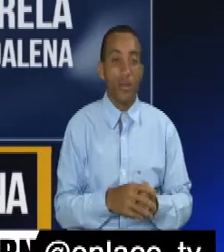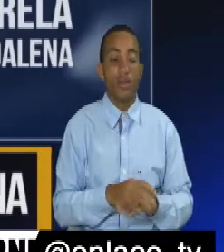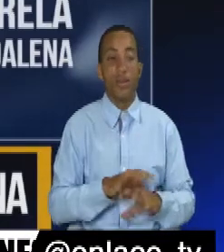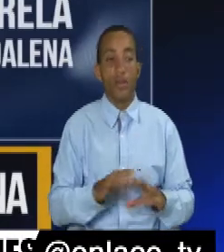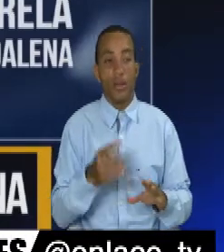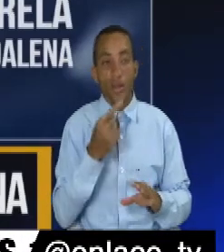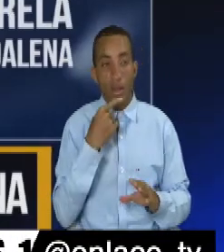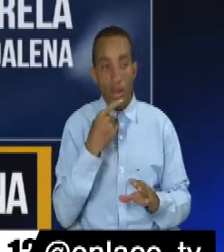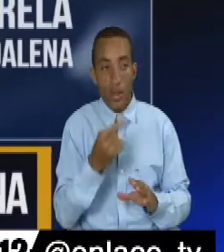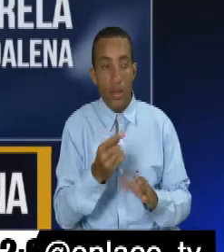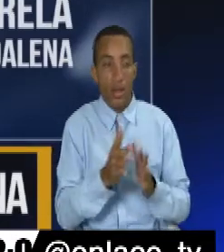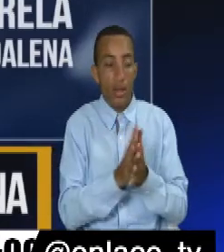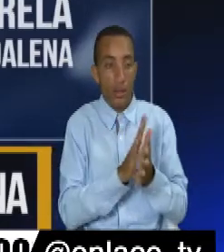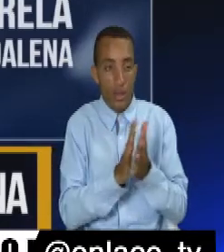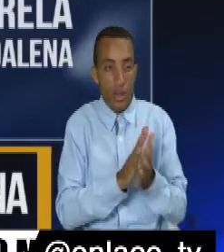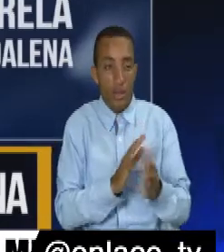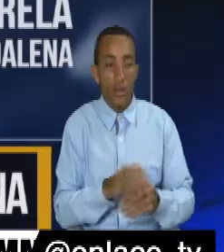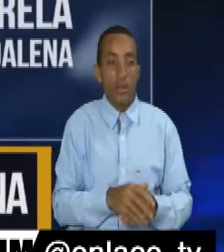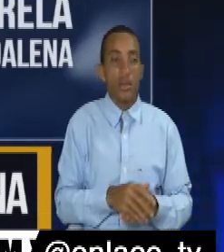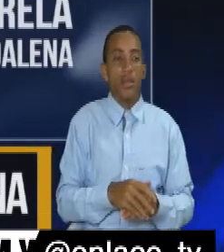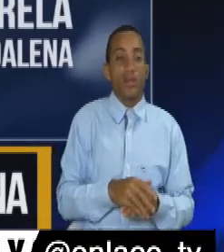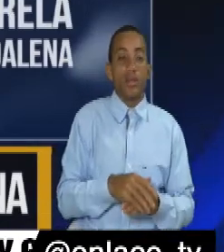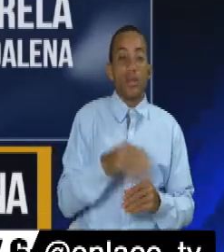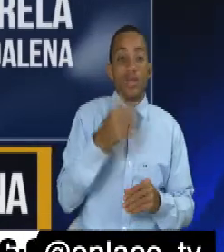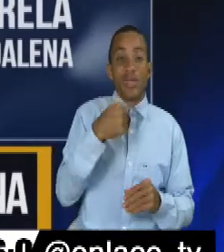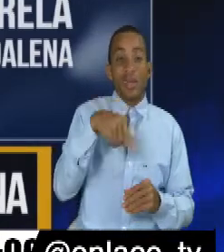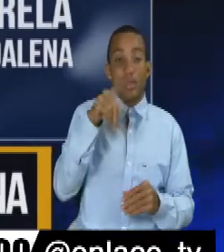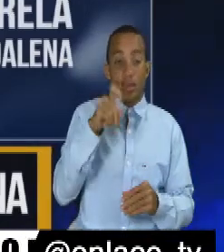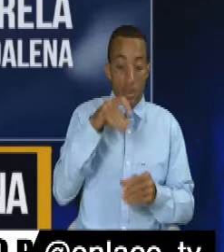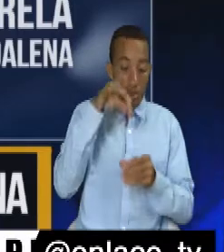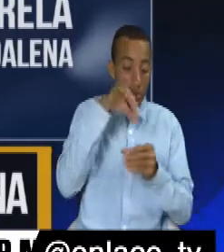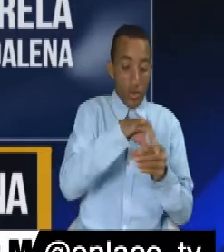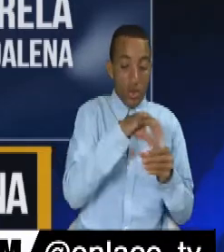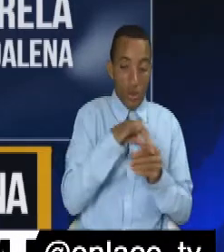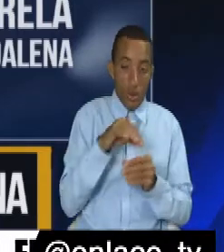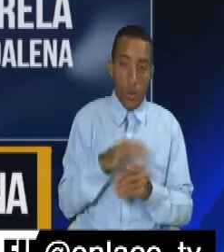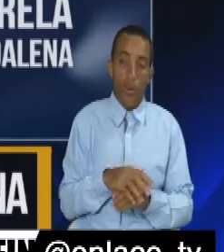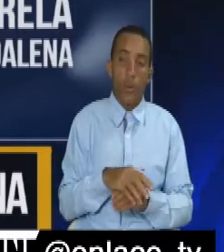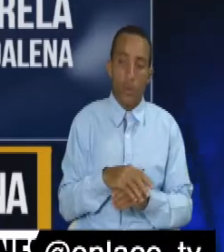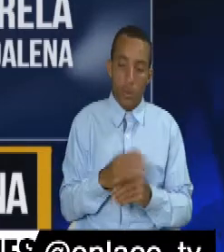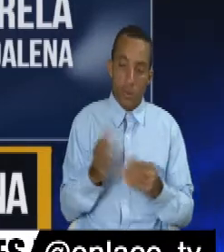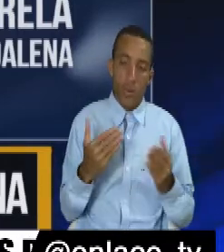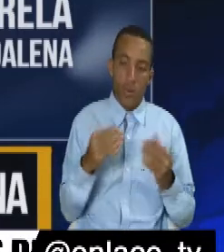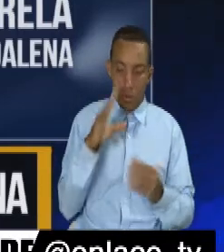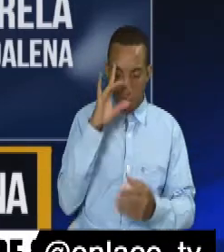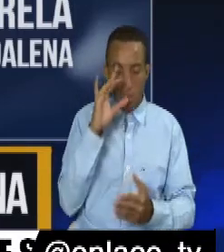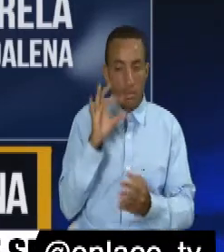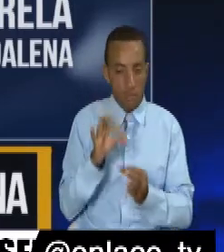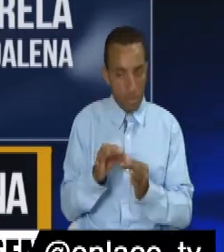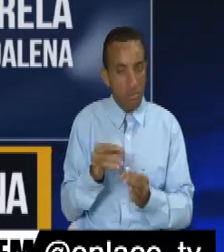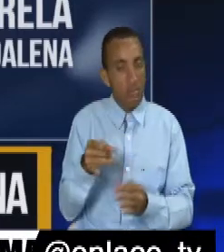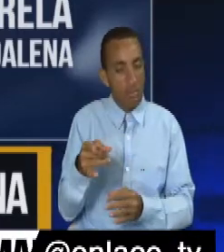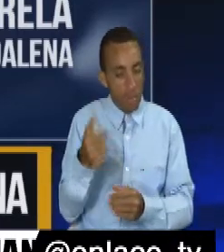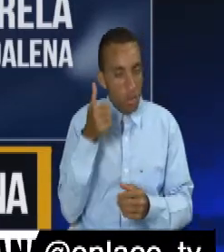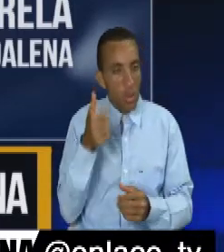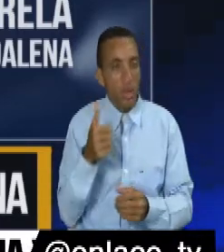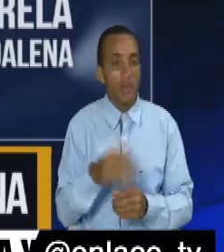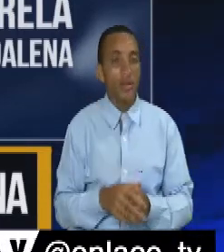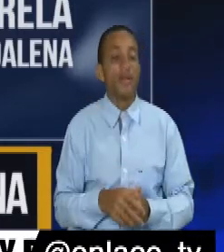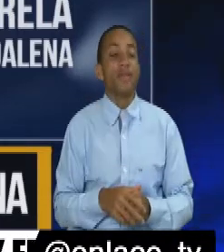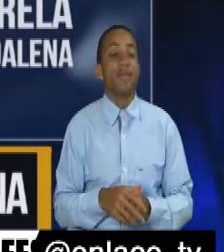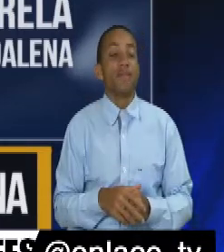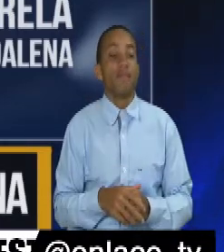mencionaste, salieron ahí 16 votos, entonces pues la responsabilidad, la confianza que me está brindando la Junta Directiva, pues